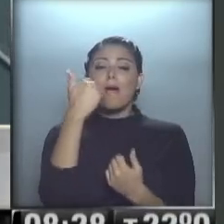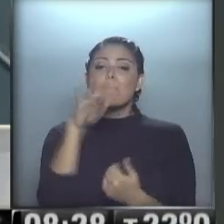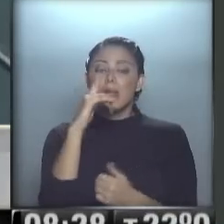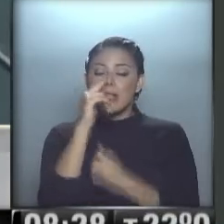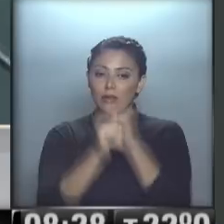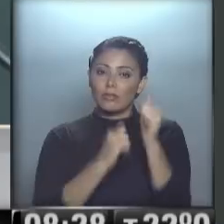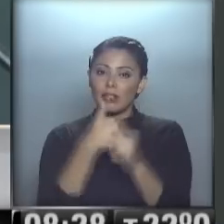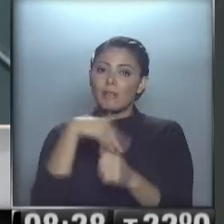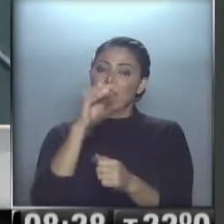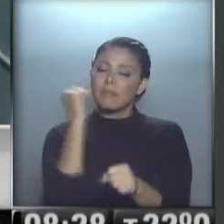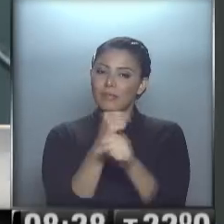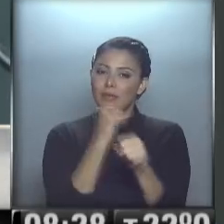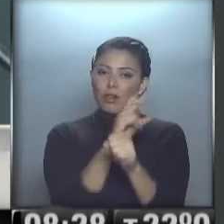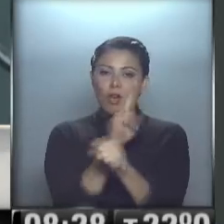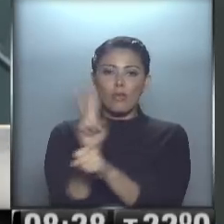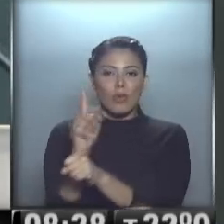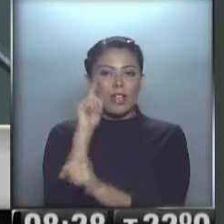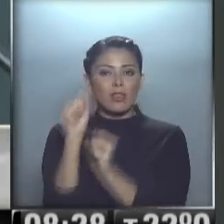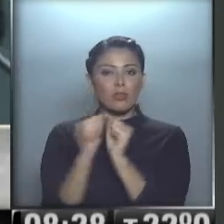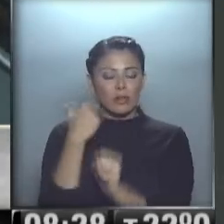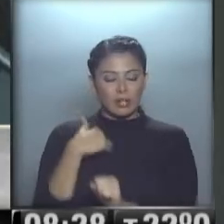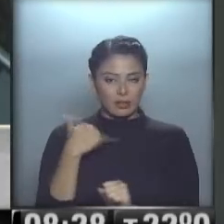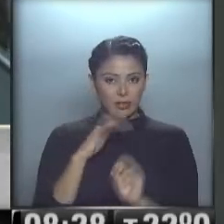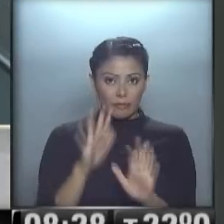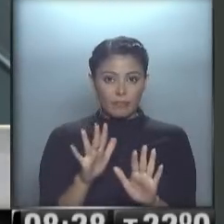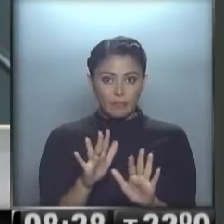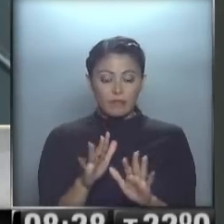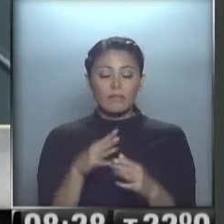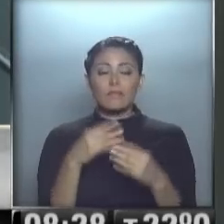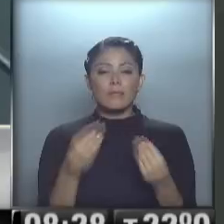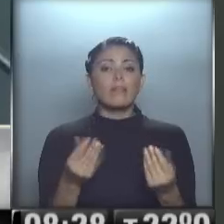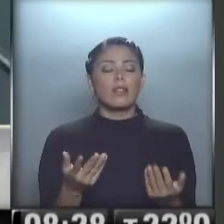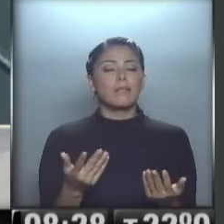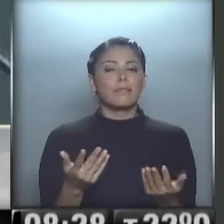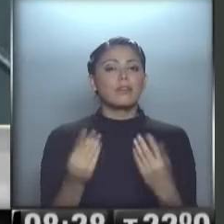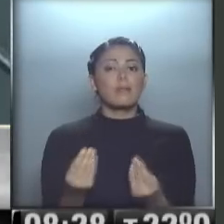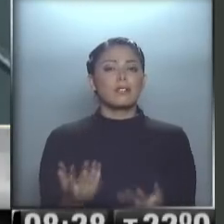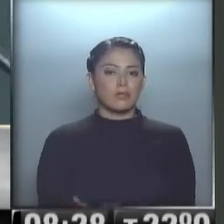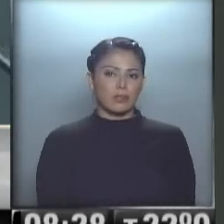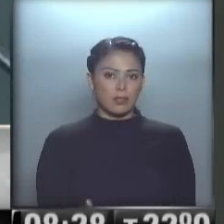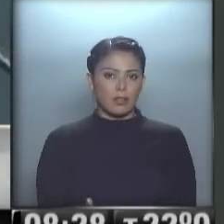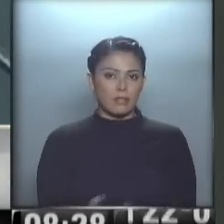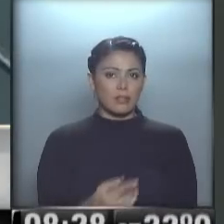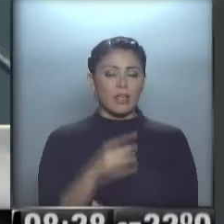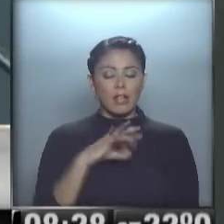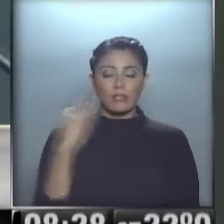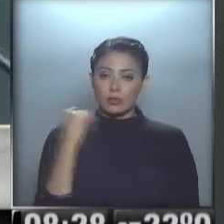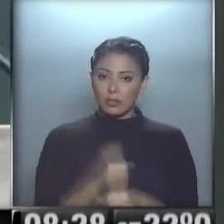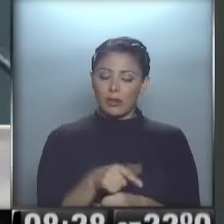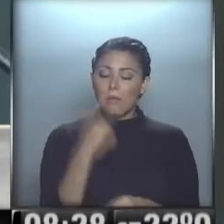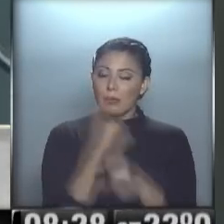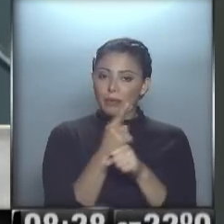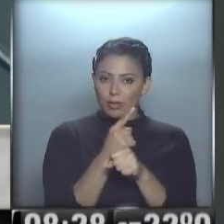y generar empleo y proteger la industria nacional muy bien Qué es lo que ha qué es lo que ha sucedido en este tiempo